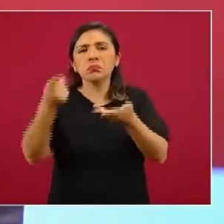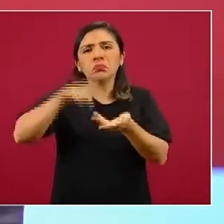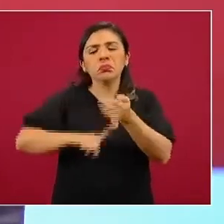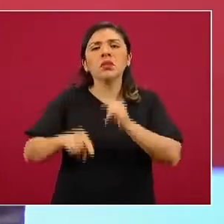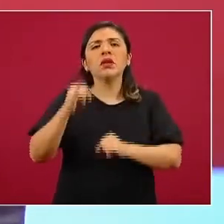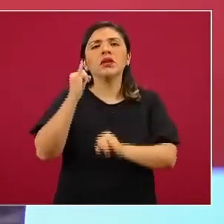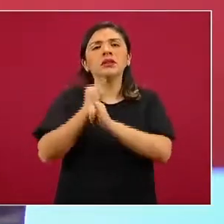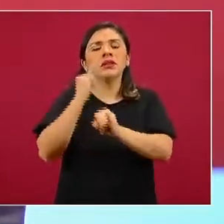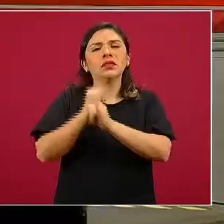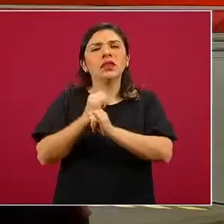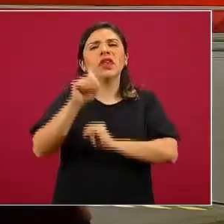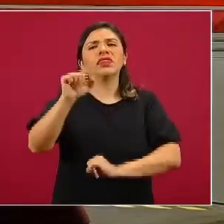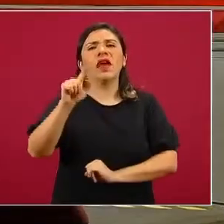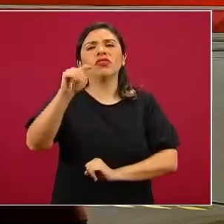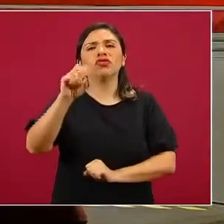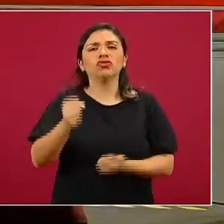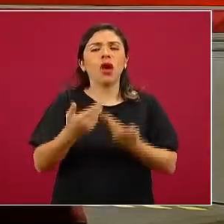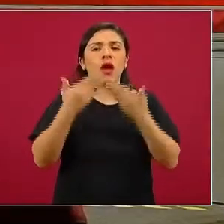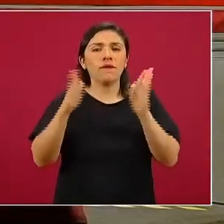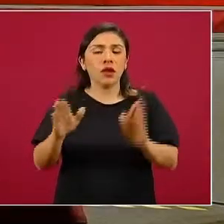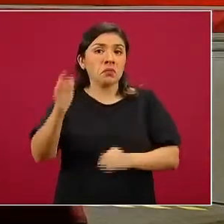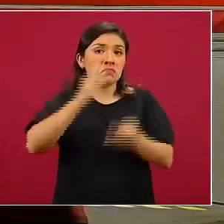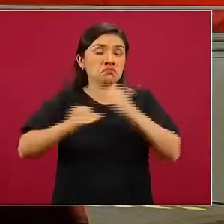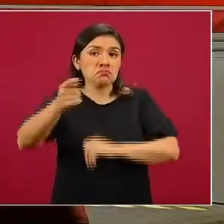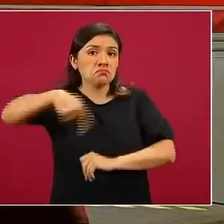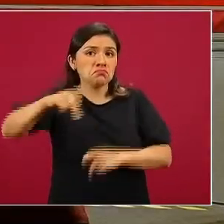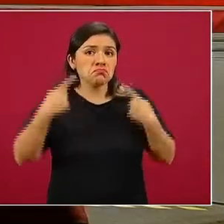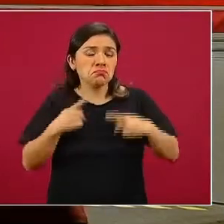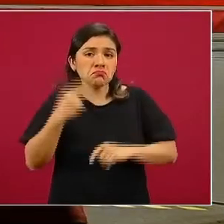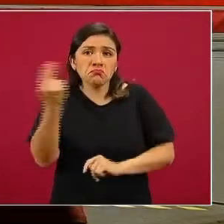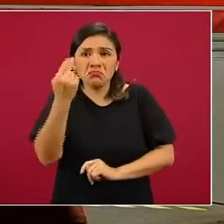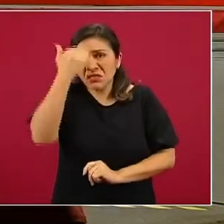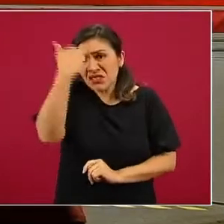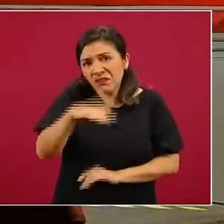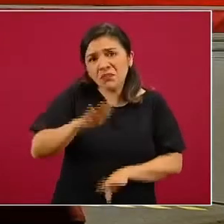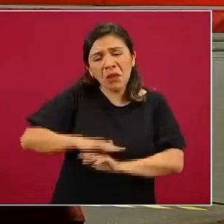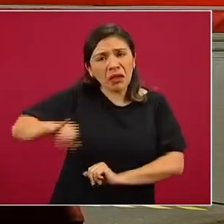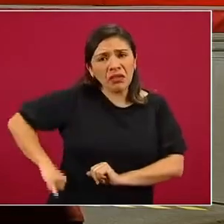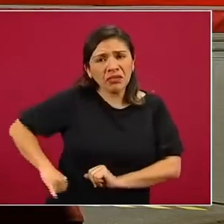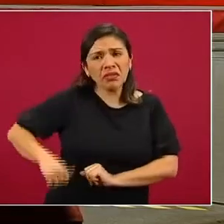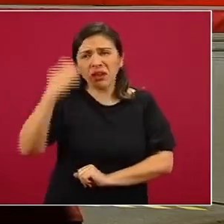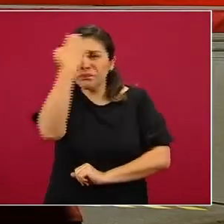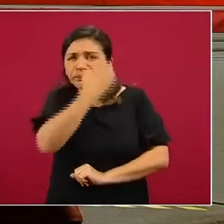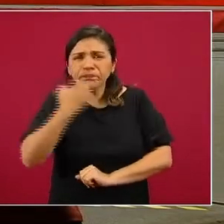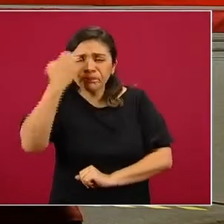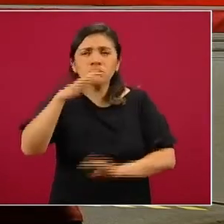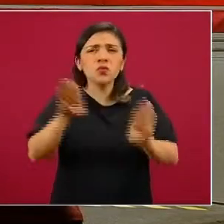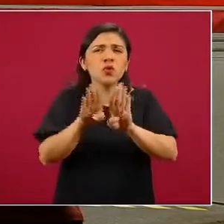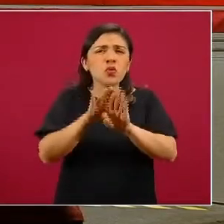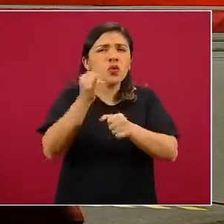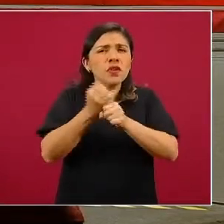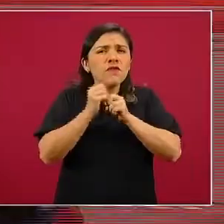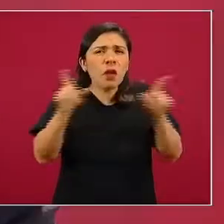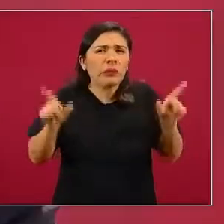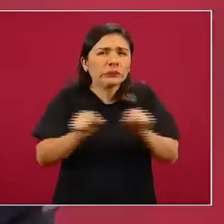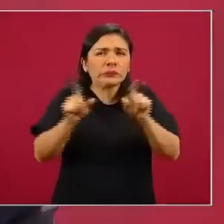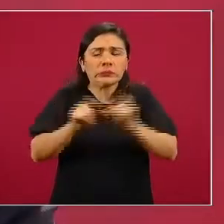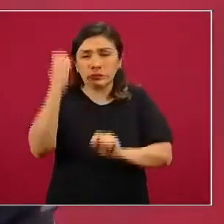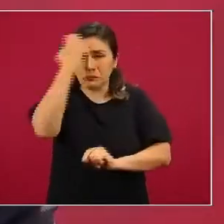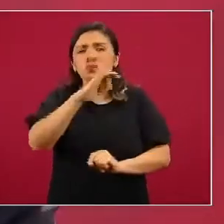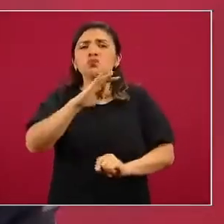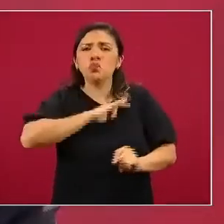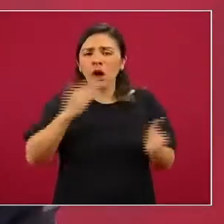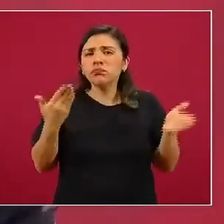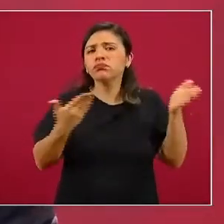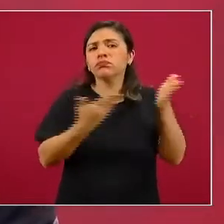sistema de datos abiertos, de modo que cualquier persona que estuviera interesada en analizar a detalle la información lo puede